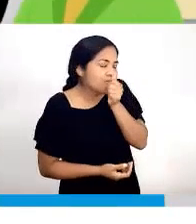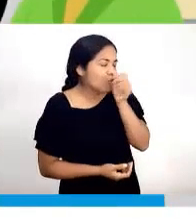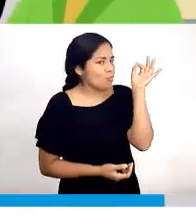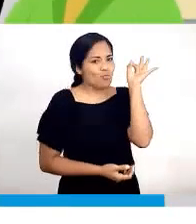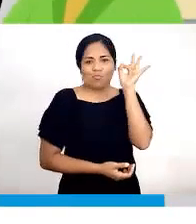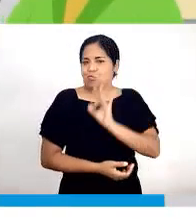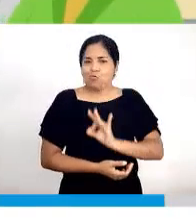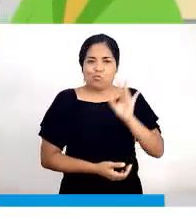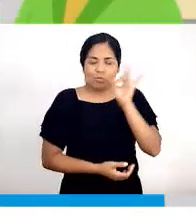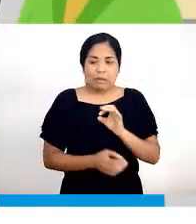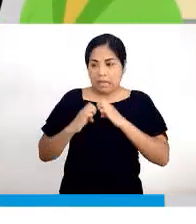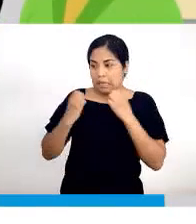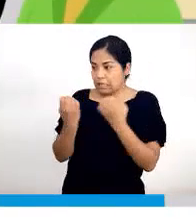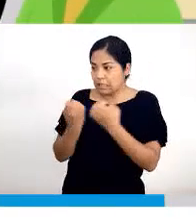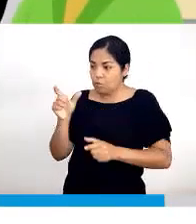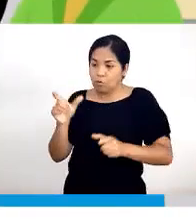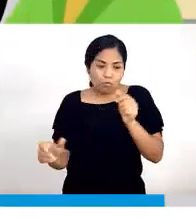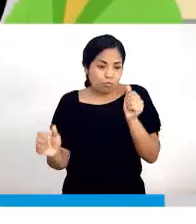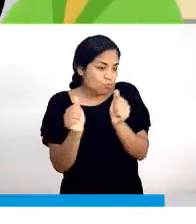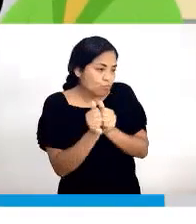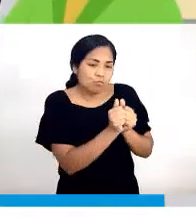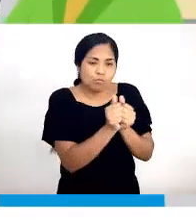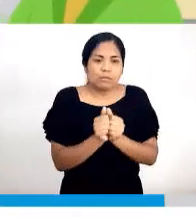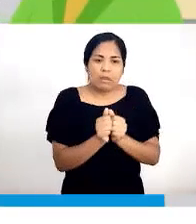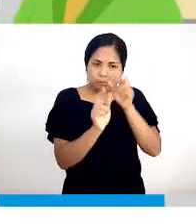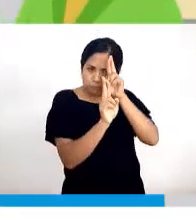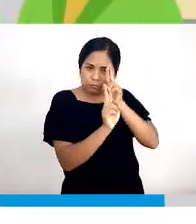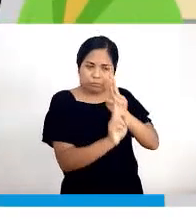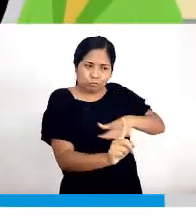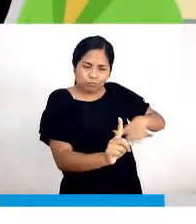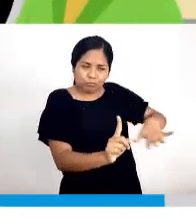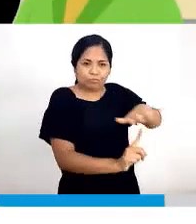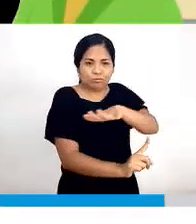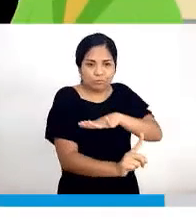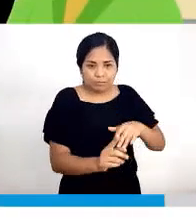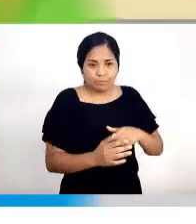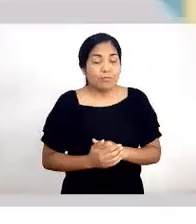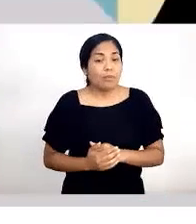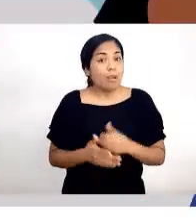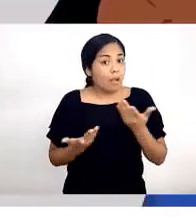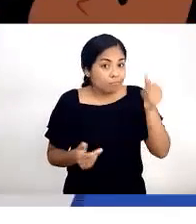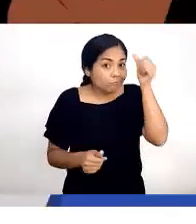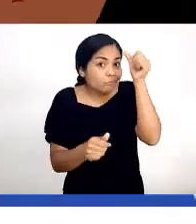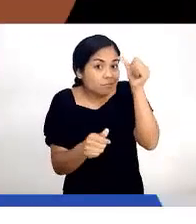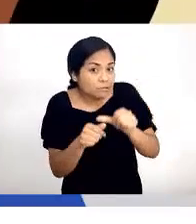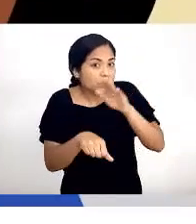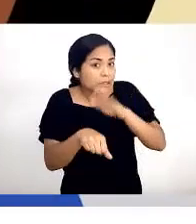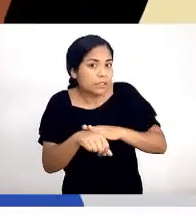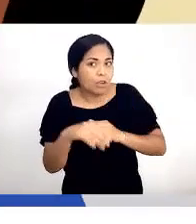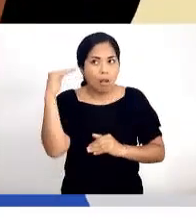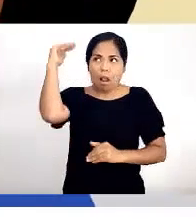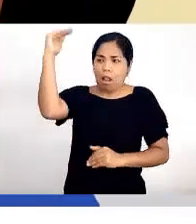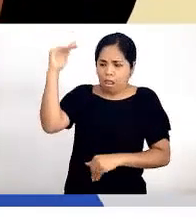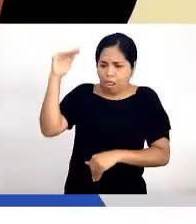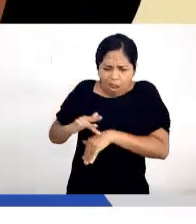solas contigo. Siempre trabajaremos en equipo para atenderte y siempre respetaremos tu espacio personal. Recuerda, ningún